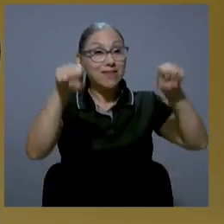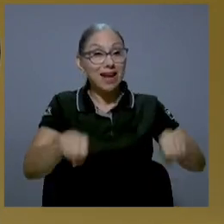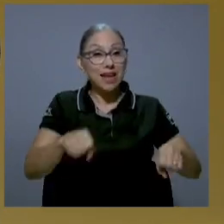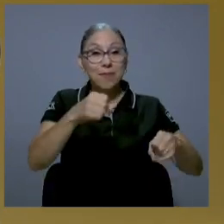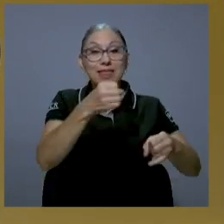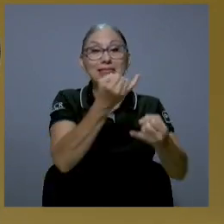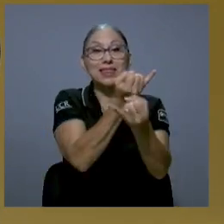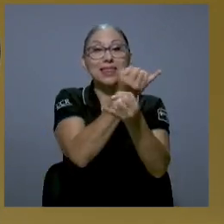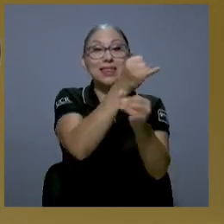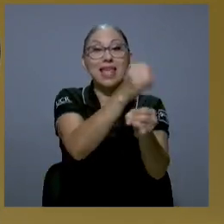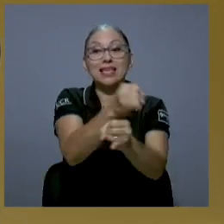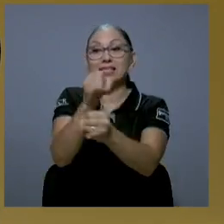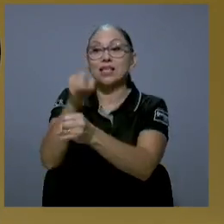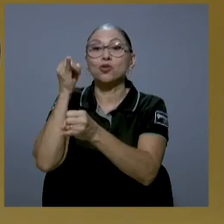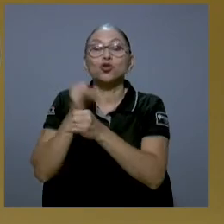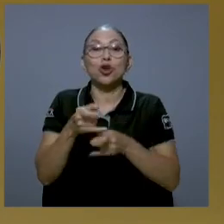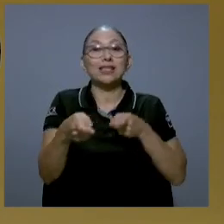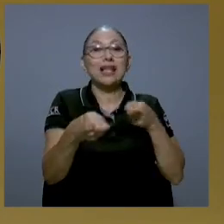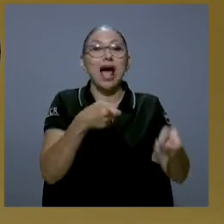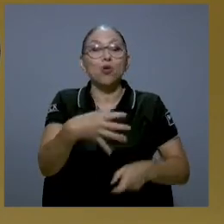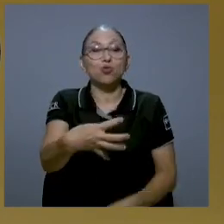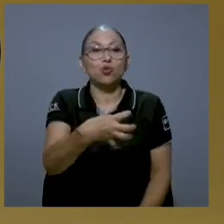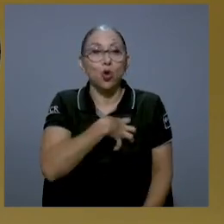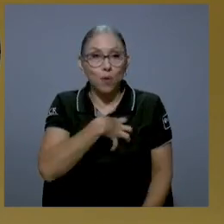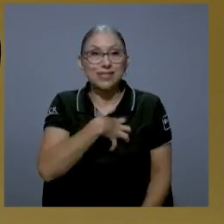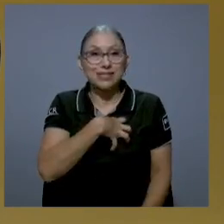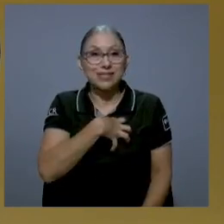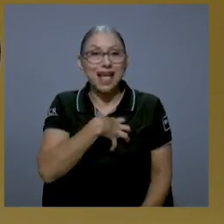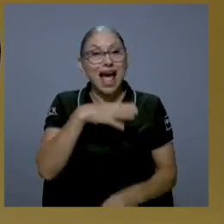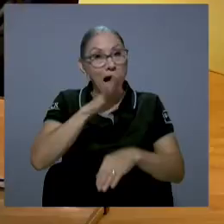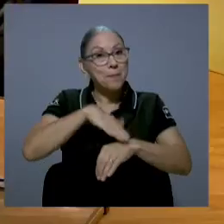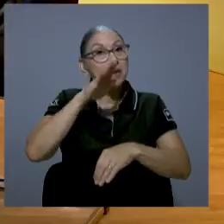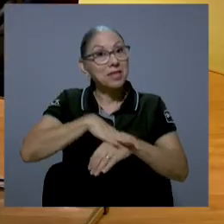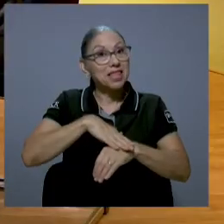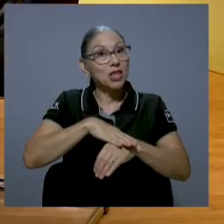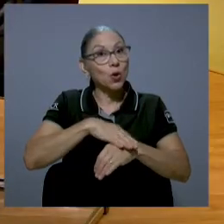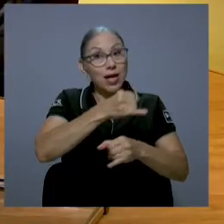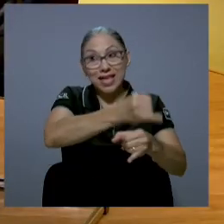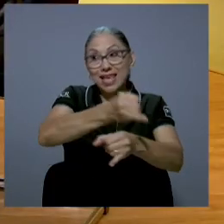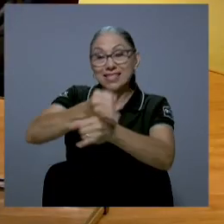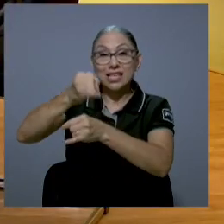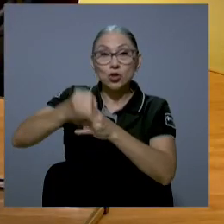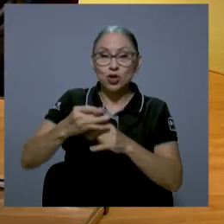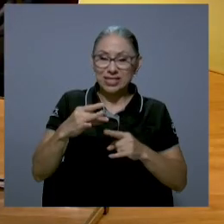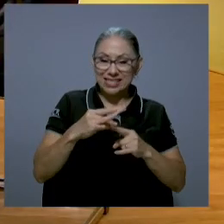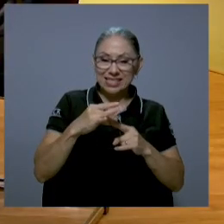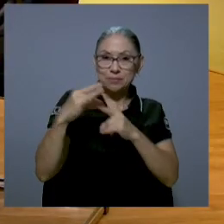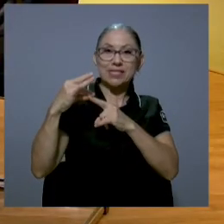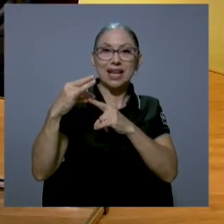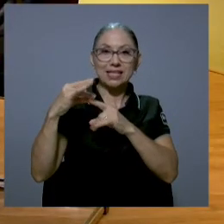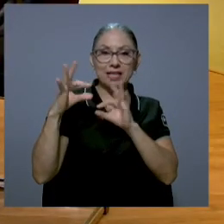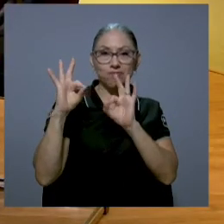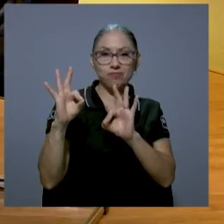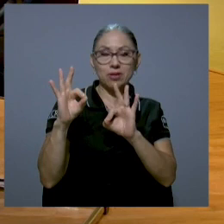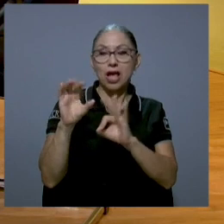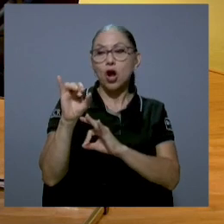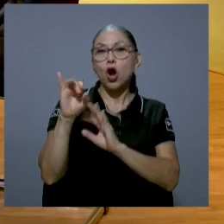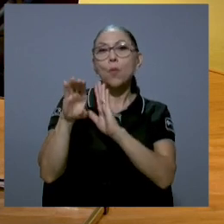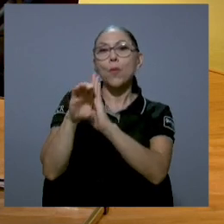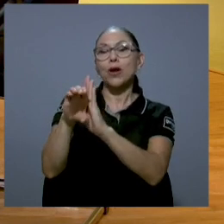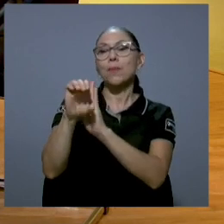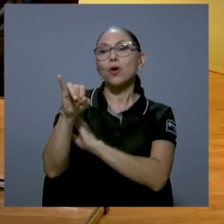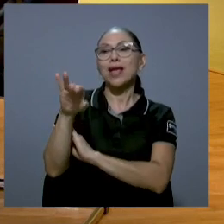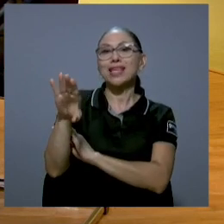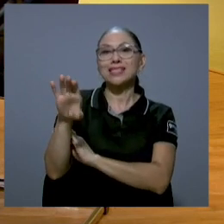ha permitido de que se especialicen instituciones como el ICE en materias que son claves para el desarrollo económico y social